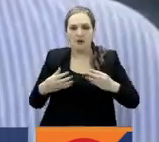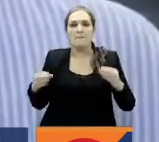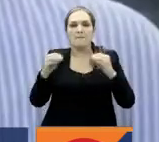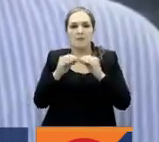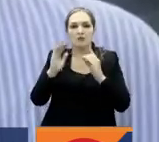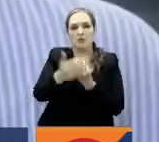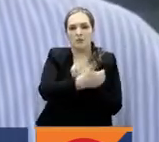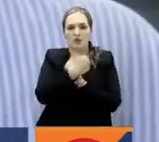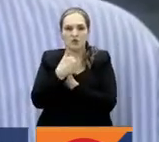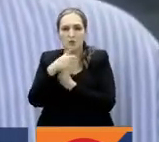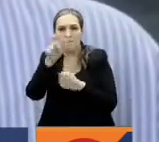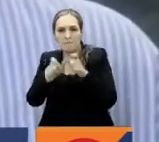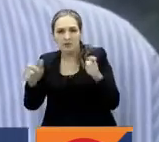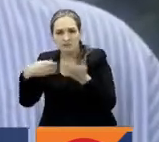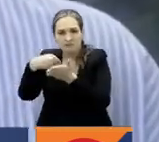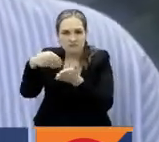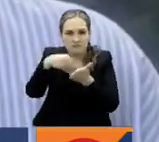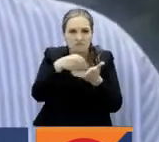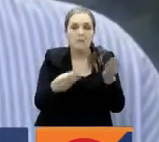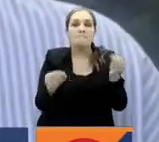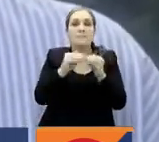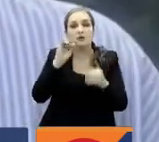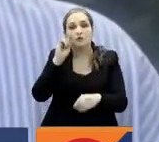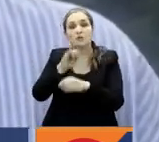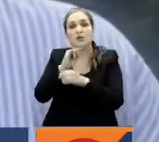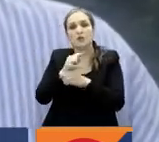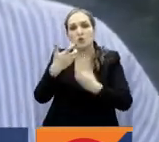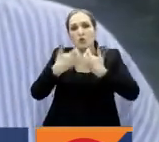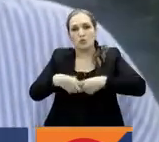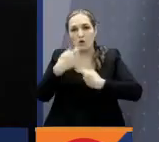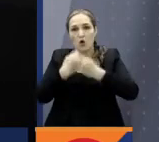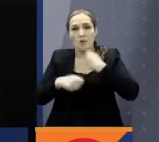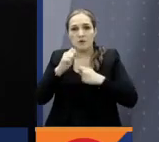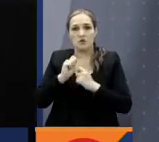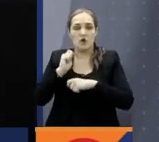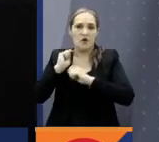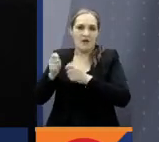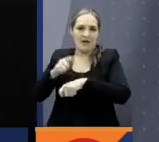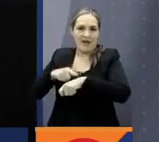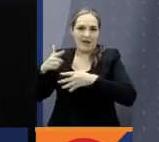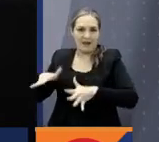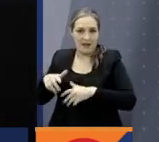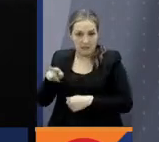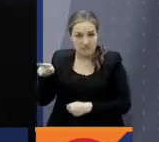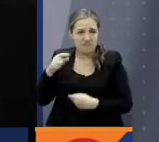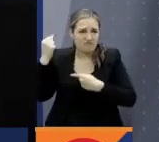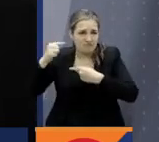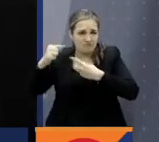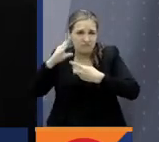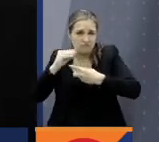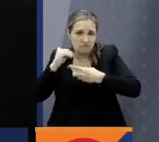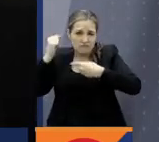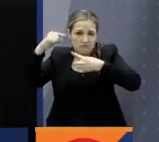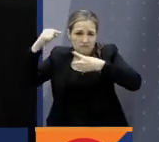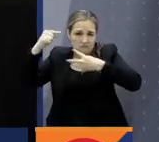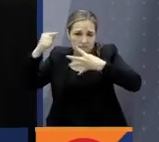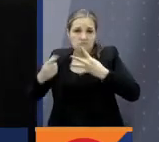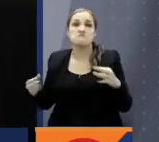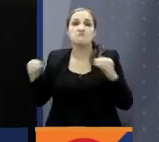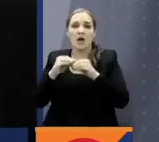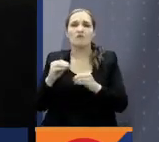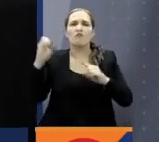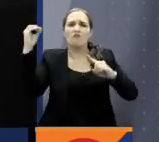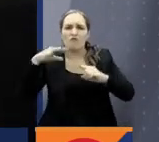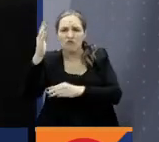del consumidor y superintendente de industria y comercio encargada. Ha sido representante en Colombia de diversos foros y